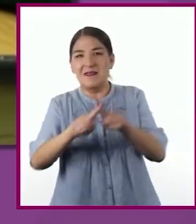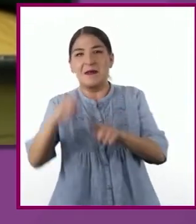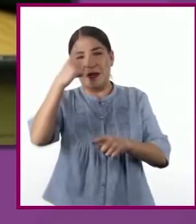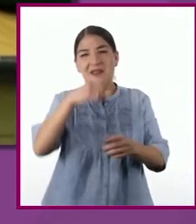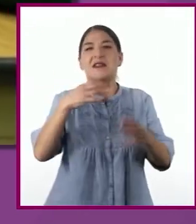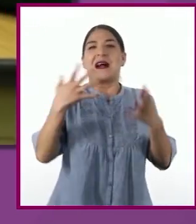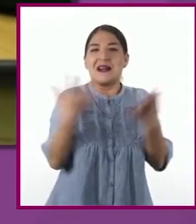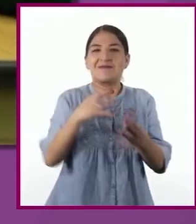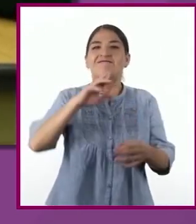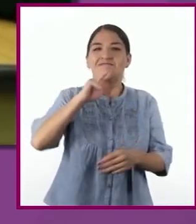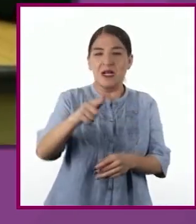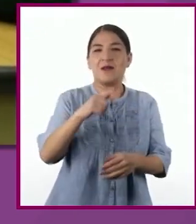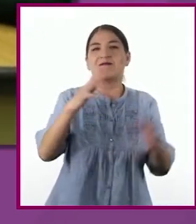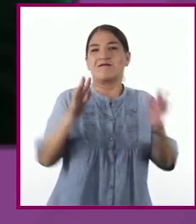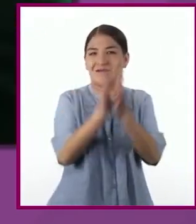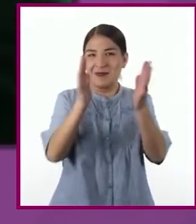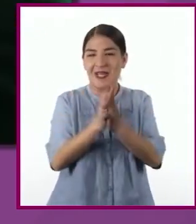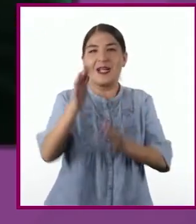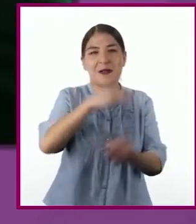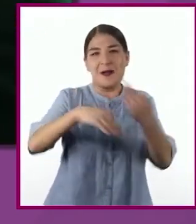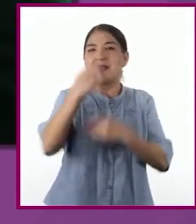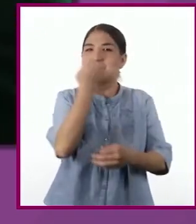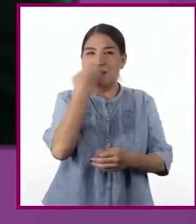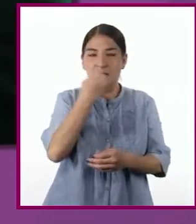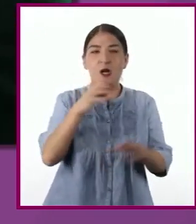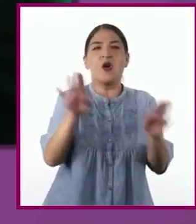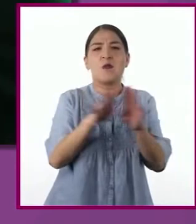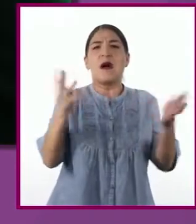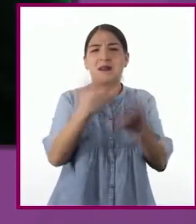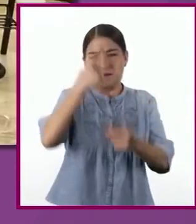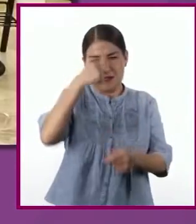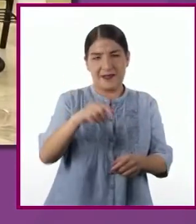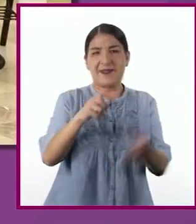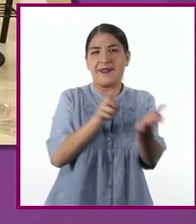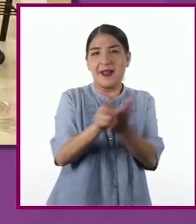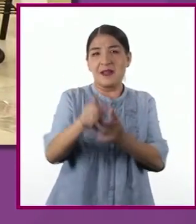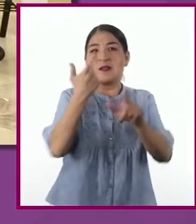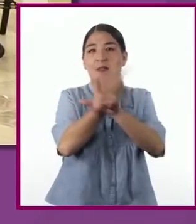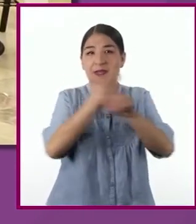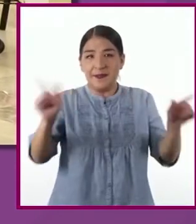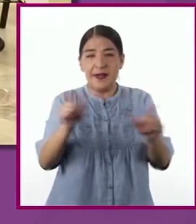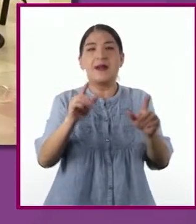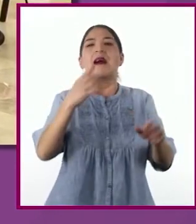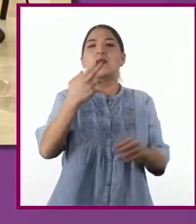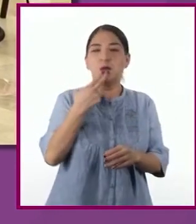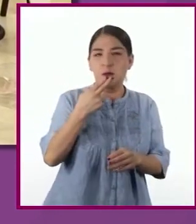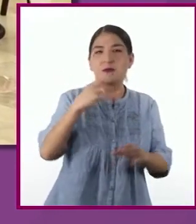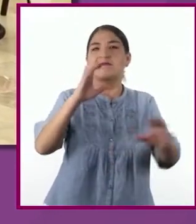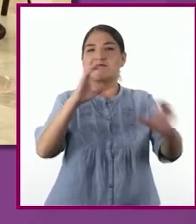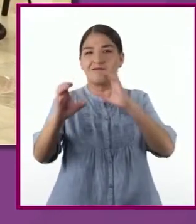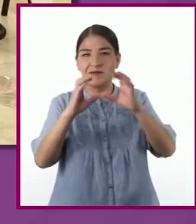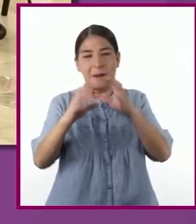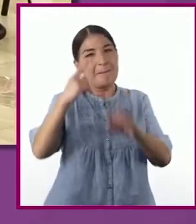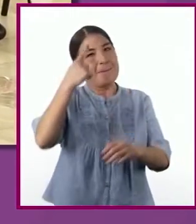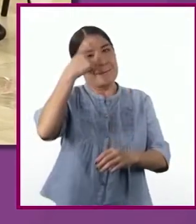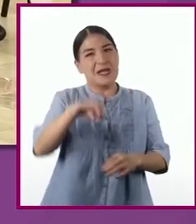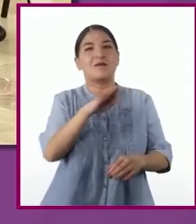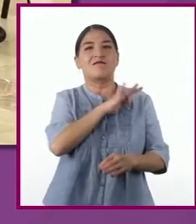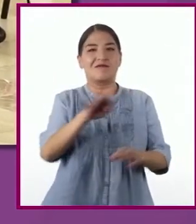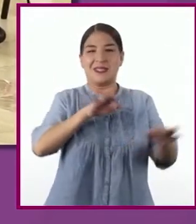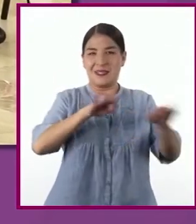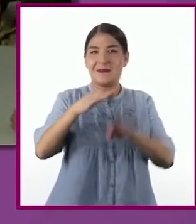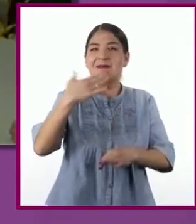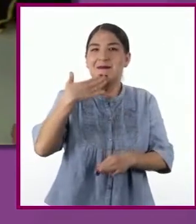fortalecer dicha práctica. Para autoevaluar el derecho a la libertad, se hace uso de la comunicación como principal instrumento de